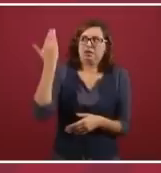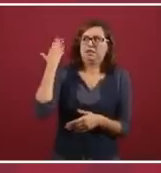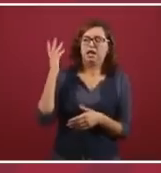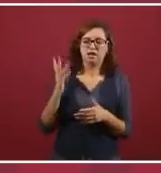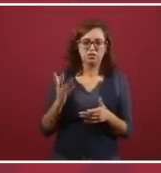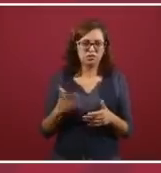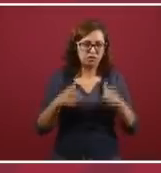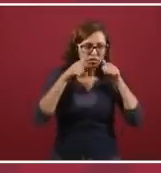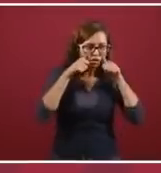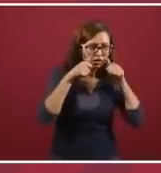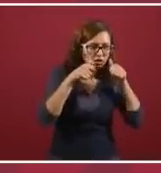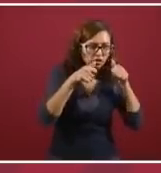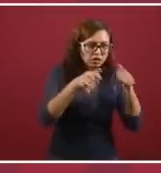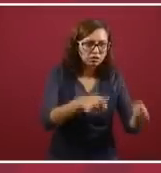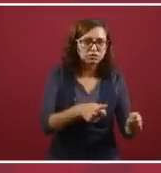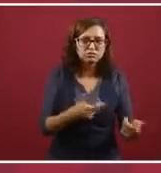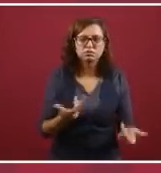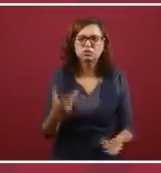y